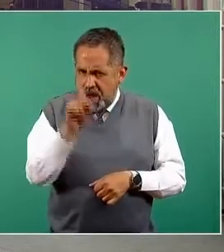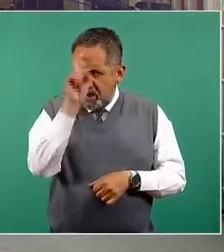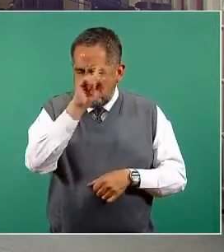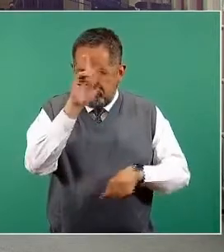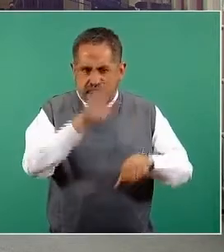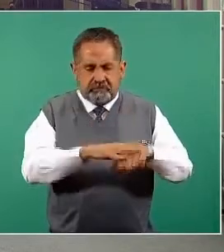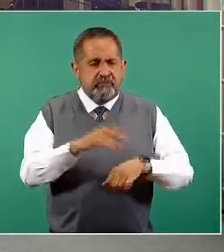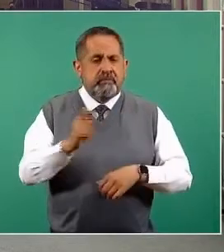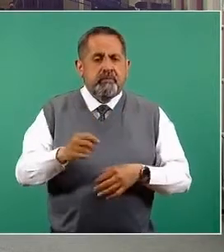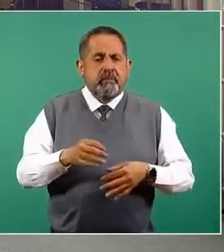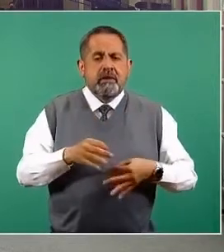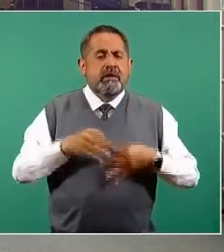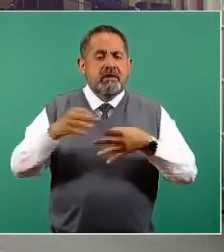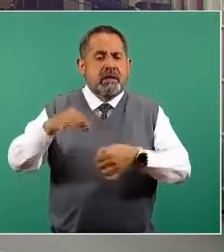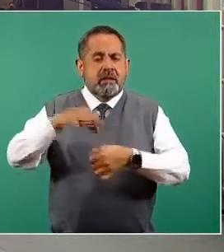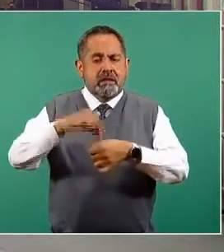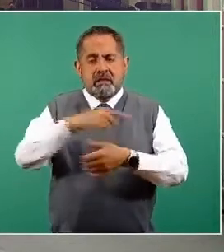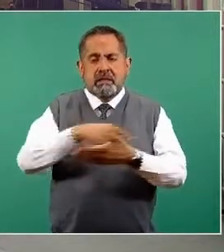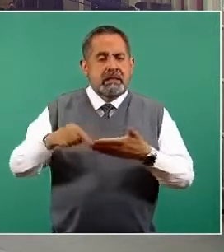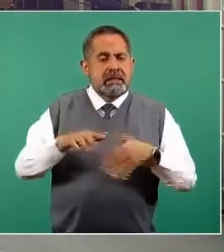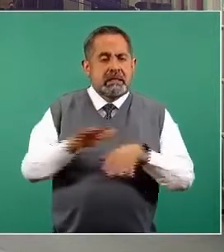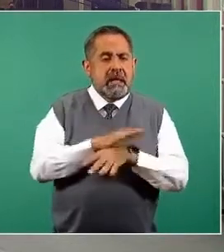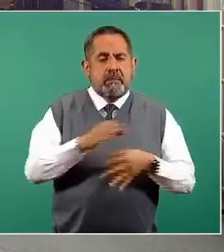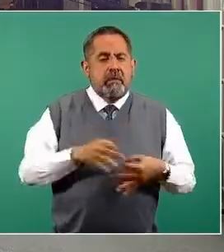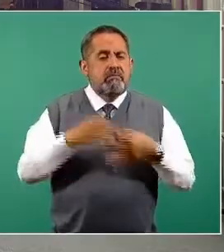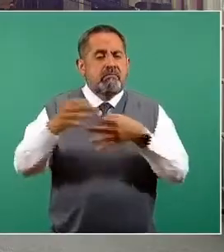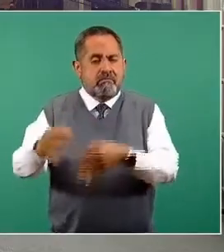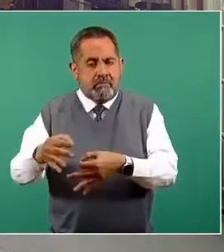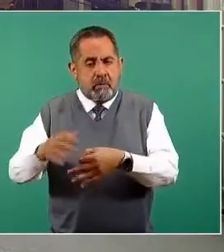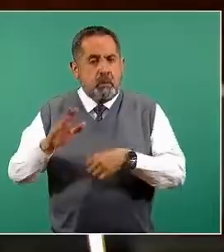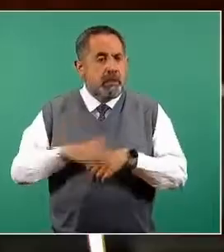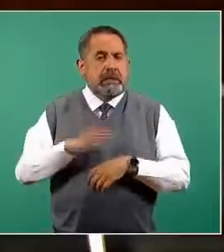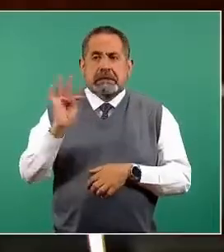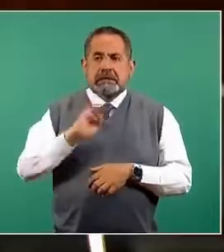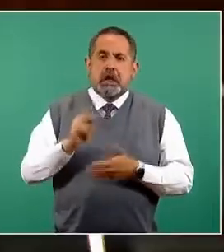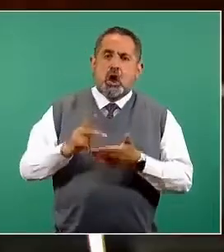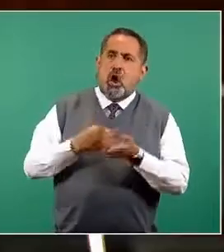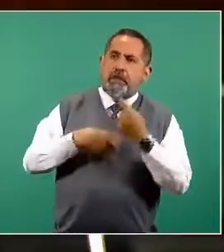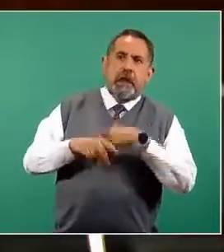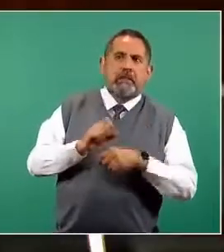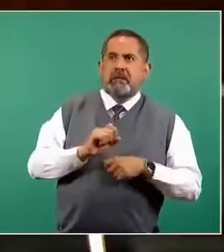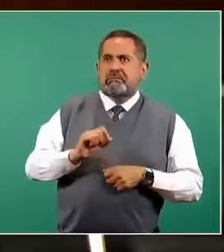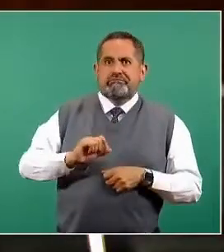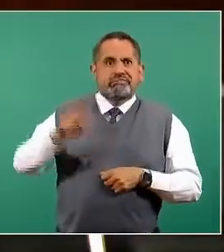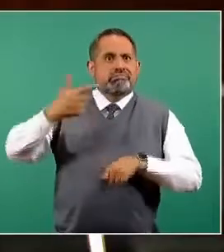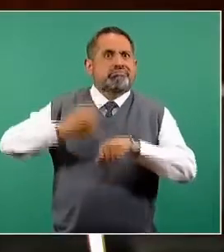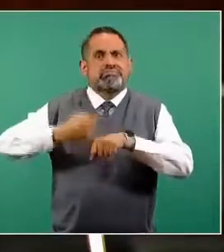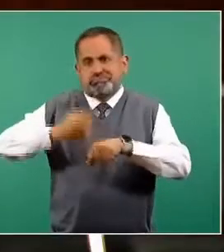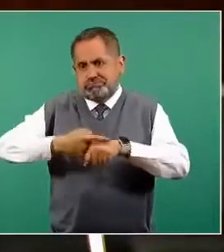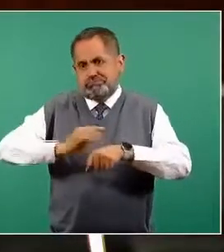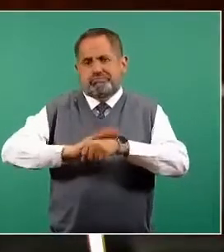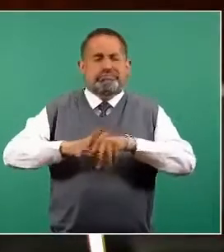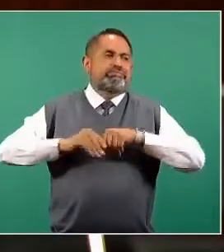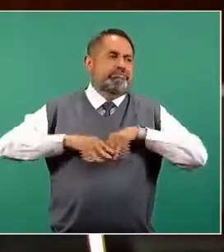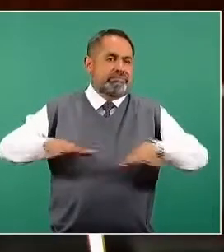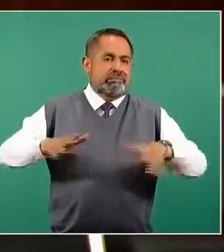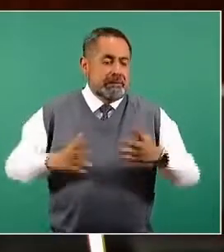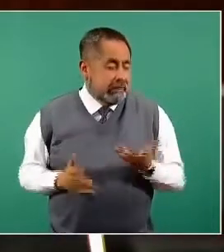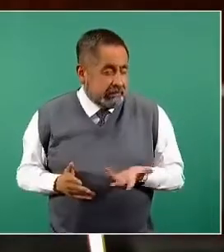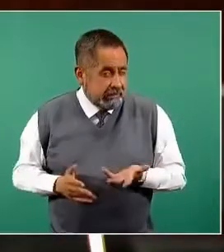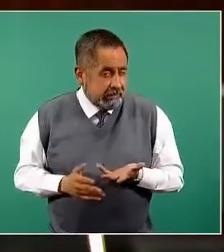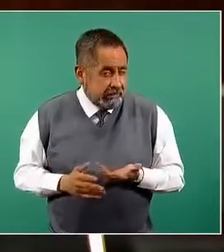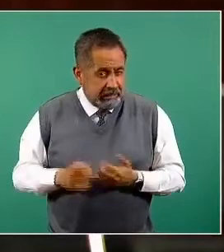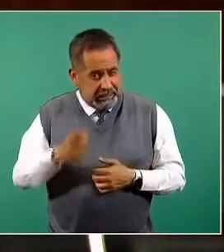sobre posponer las elecciones debido a que hay el riesgo de un repunte. Entonces, preguntarle si esta medida